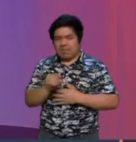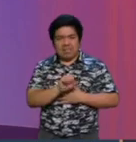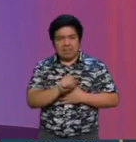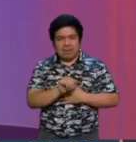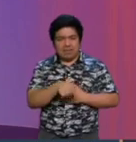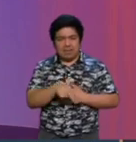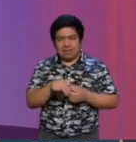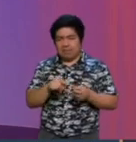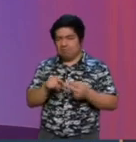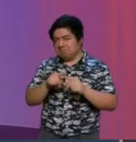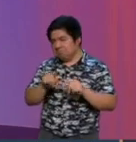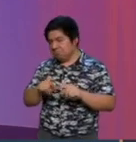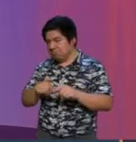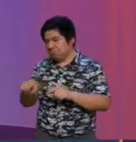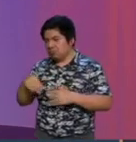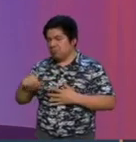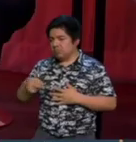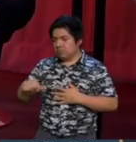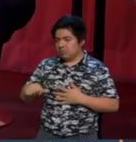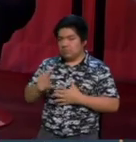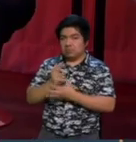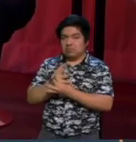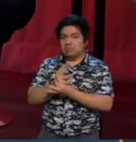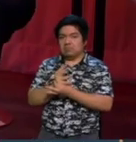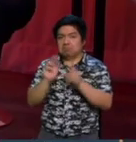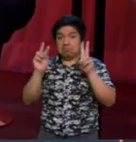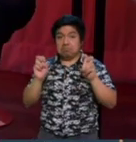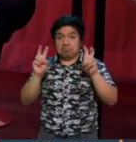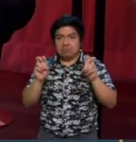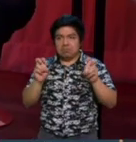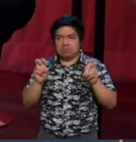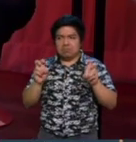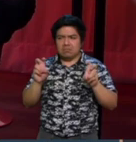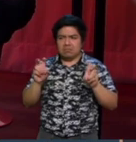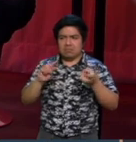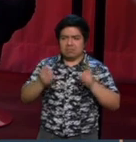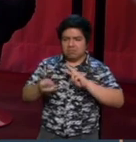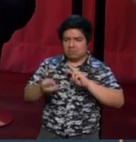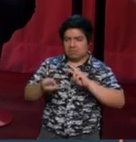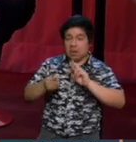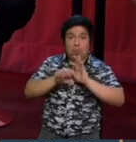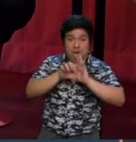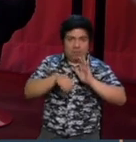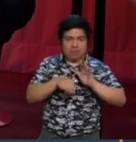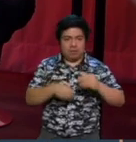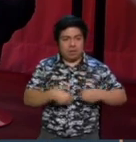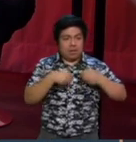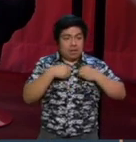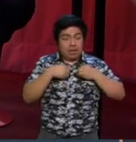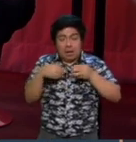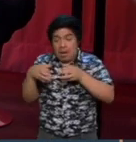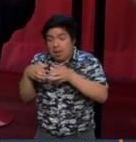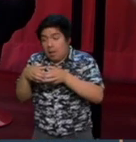y a distintos voceros de Morena, es como si viviéramos en una realidad paralela, es como si viviéramos en Morenalandia